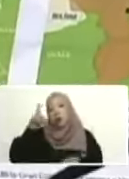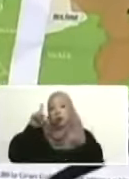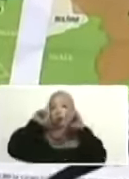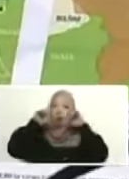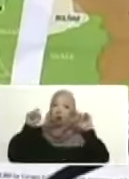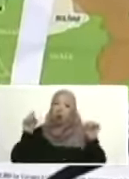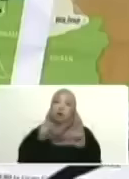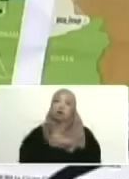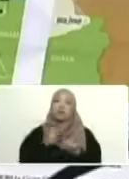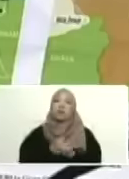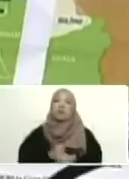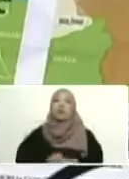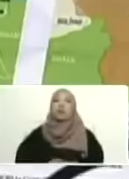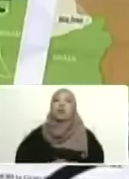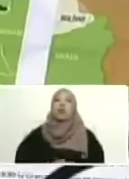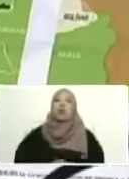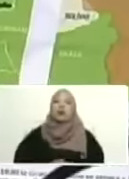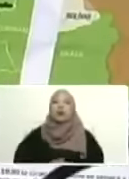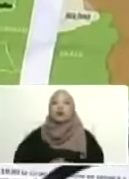jurisconsulta sabia.